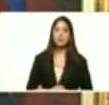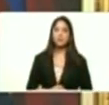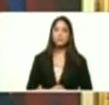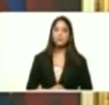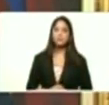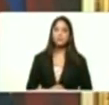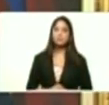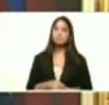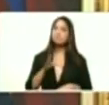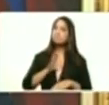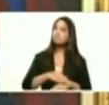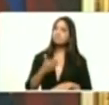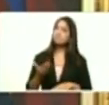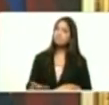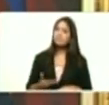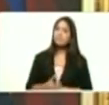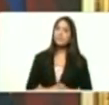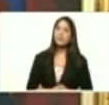porque